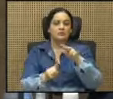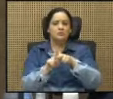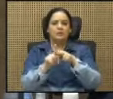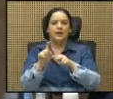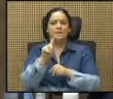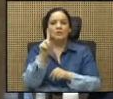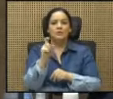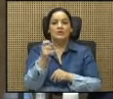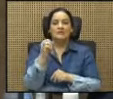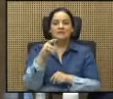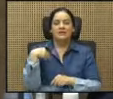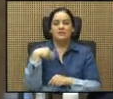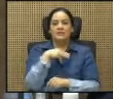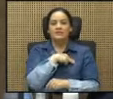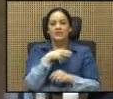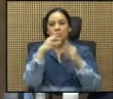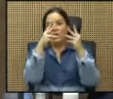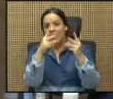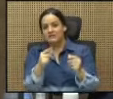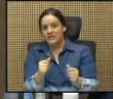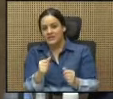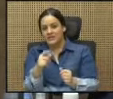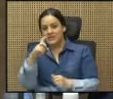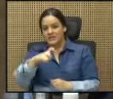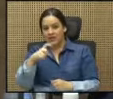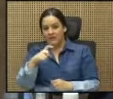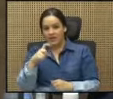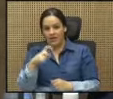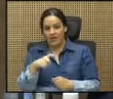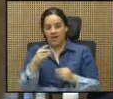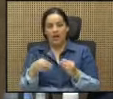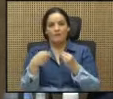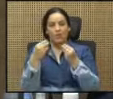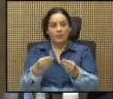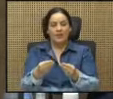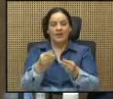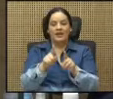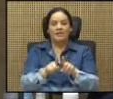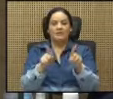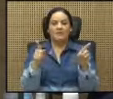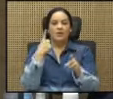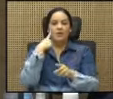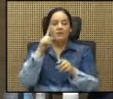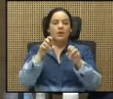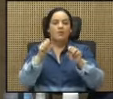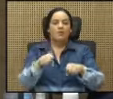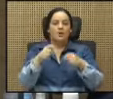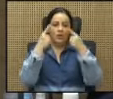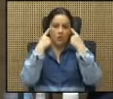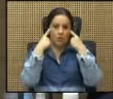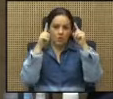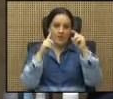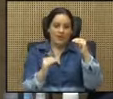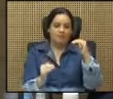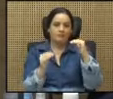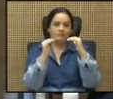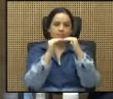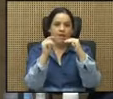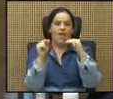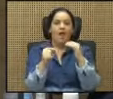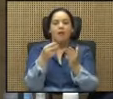si el Ministerio de Hacienda debería aportar la diferencia para alcanzar el monto